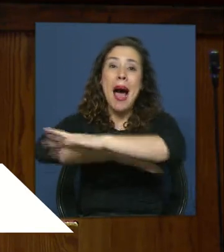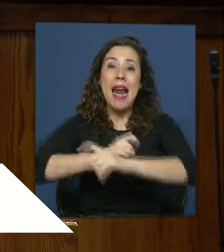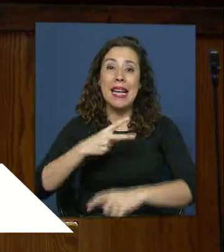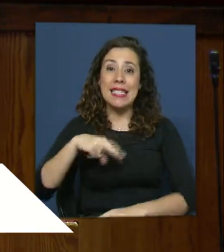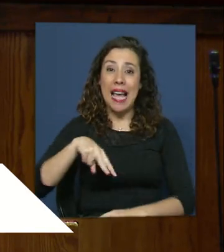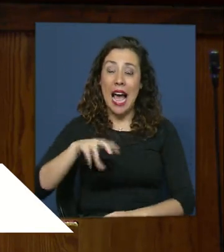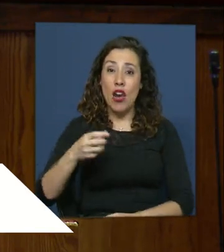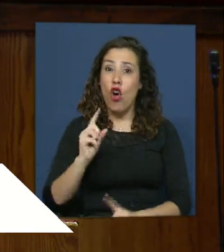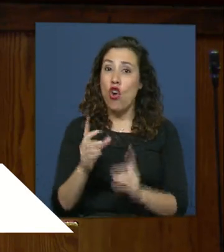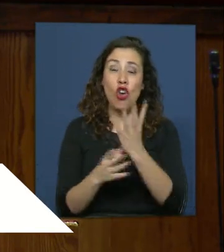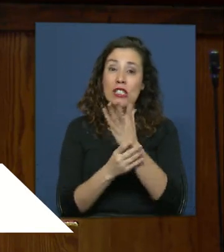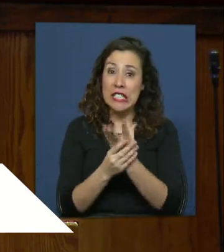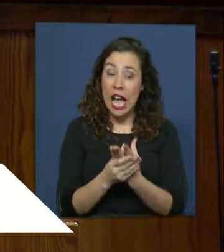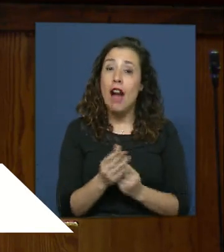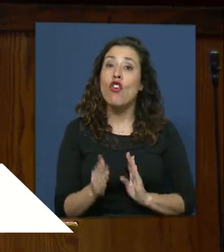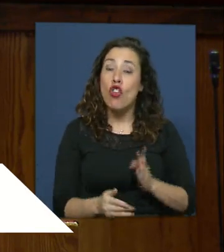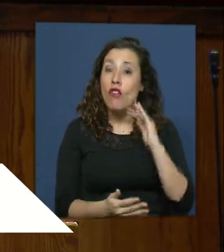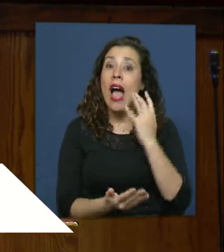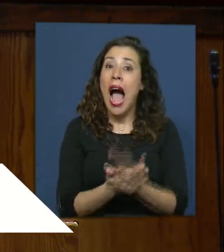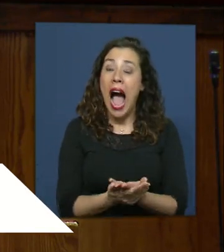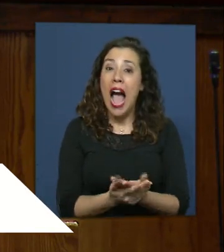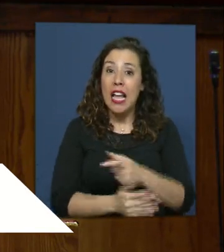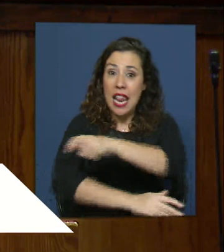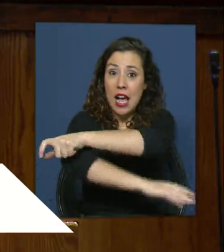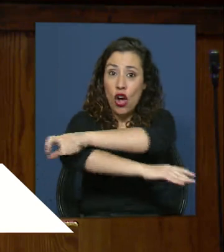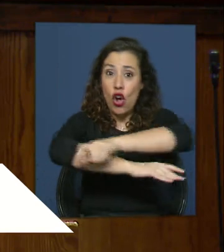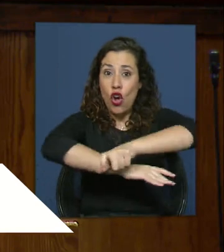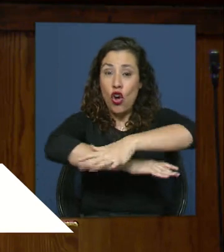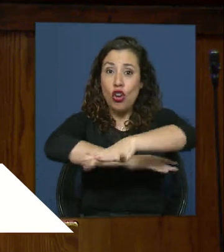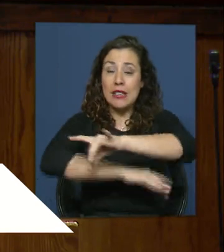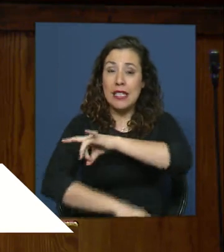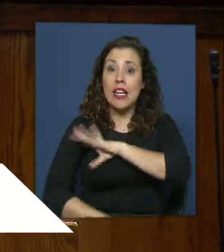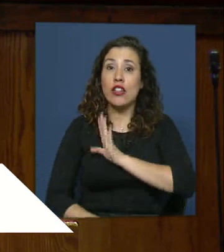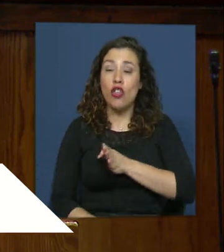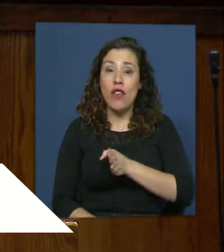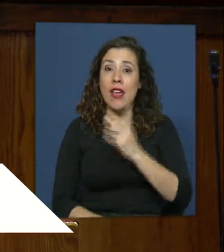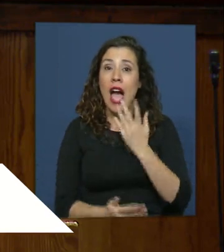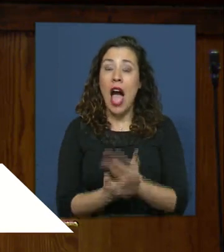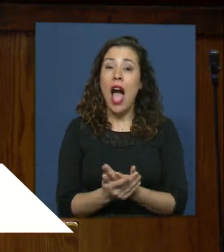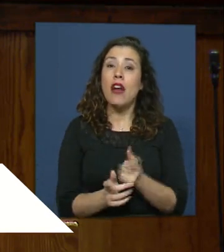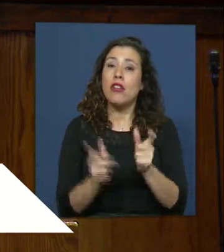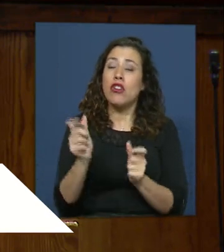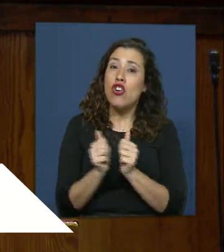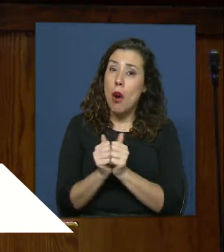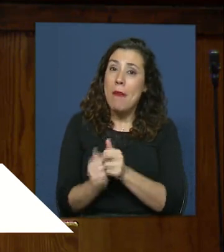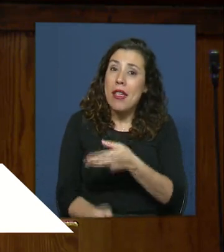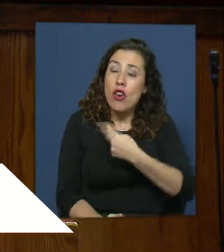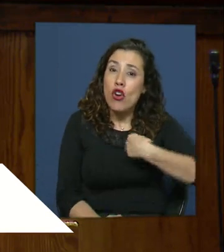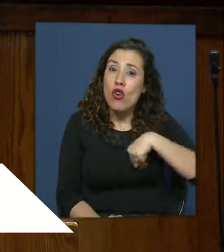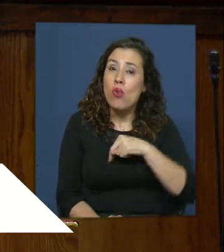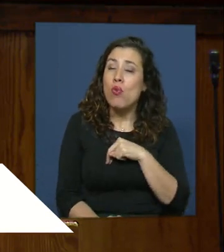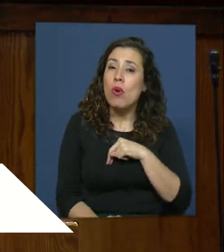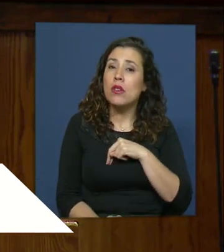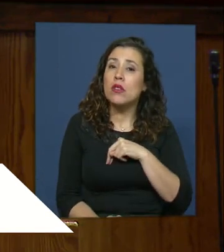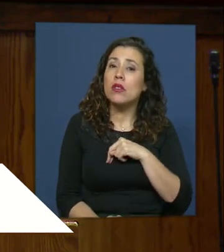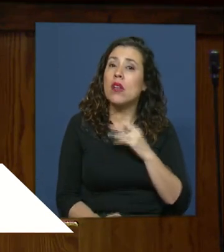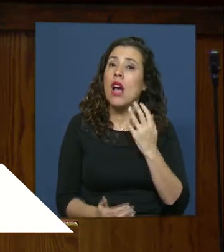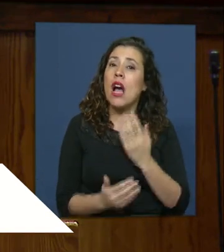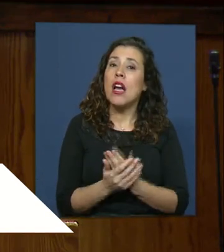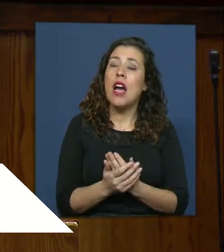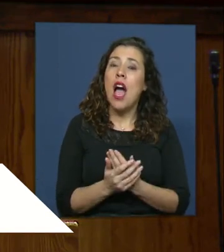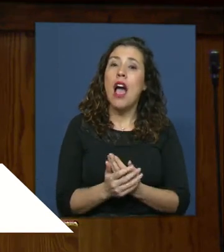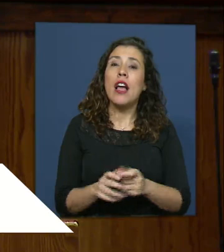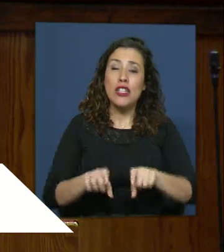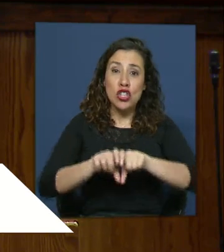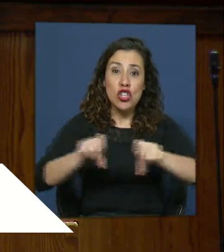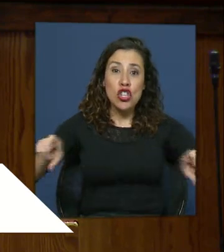está vigente y latente en las costas de Chile. Hoy en día también encontramos a compañeros nuestros que tiran un par de troncos al mar